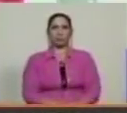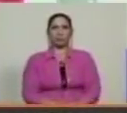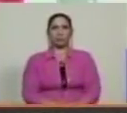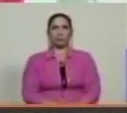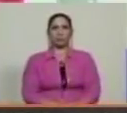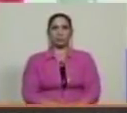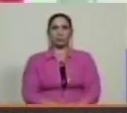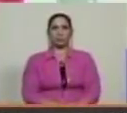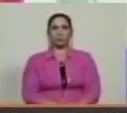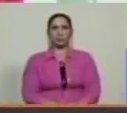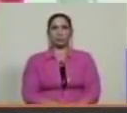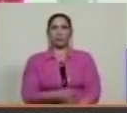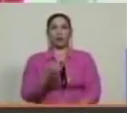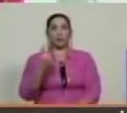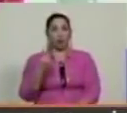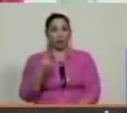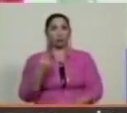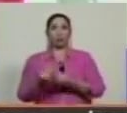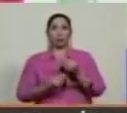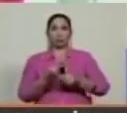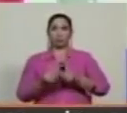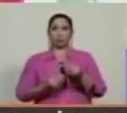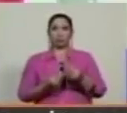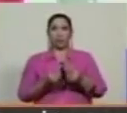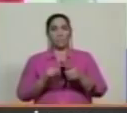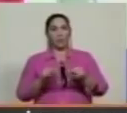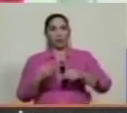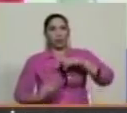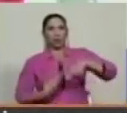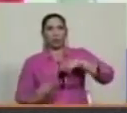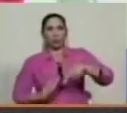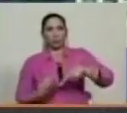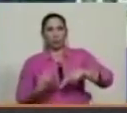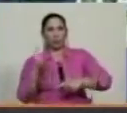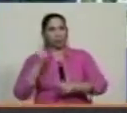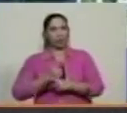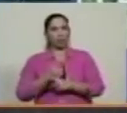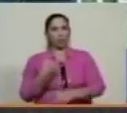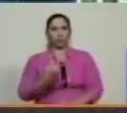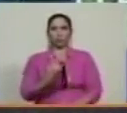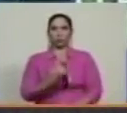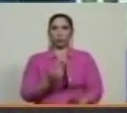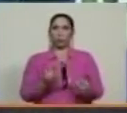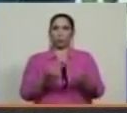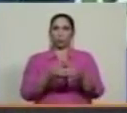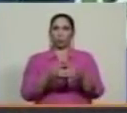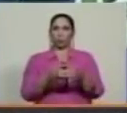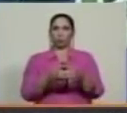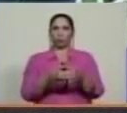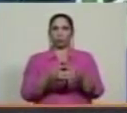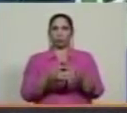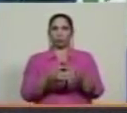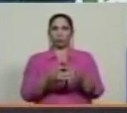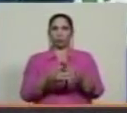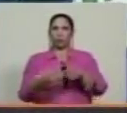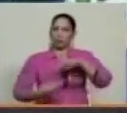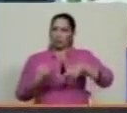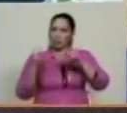hacen falta en un determinado momento. Pero en la revolución debería un solo grupo: chavistas,